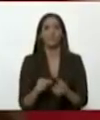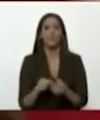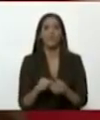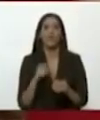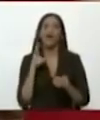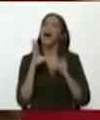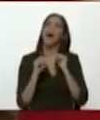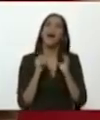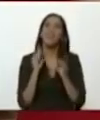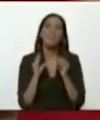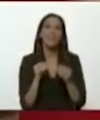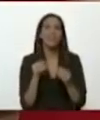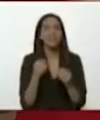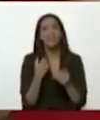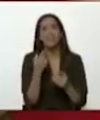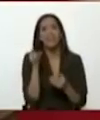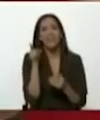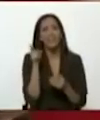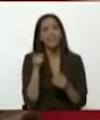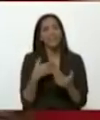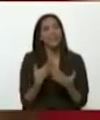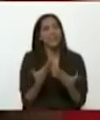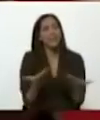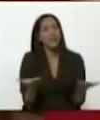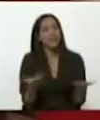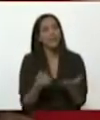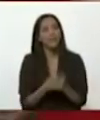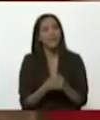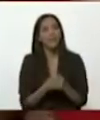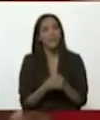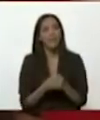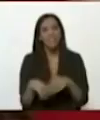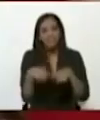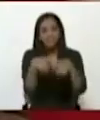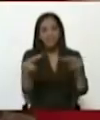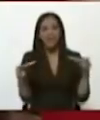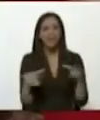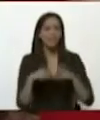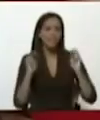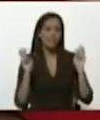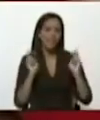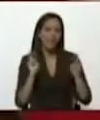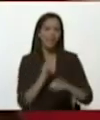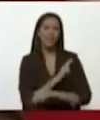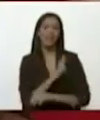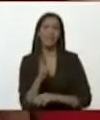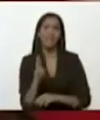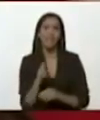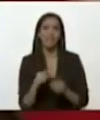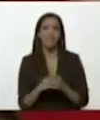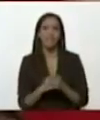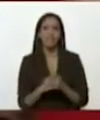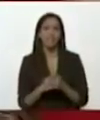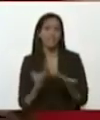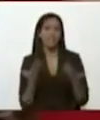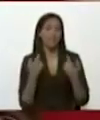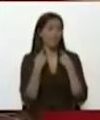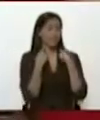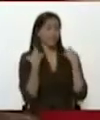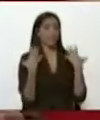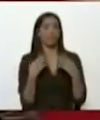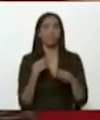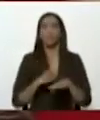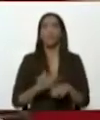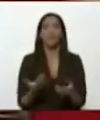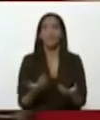él es darle cabida en el tema de las redes y en el tema de digamos, de la farándula, porque realmente